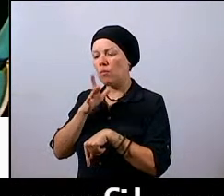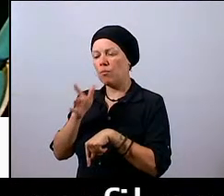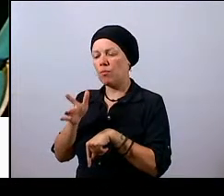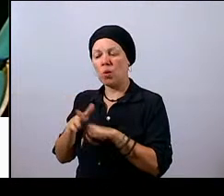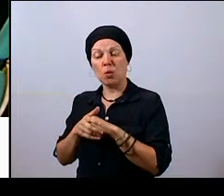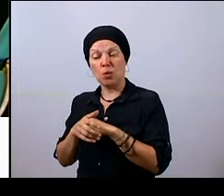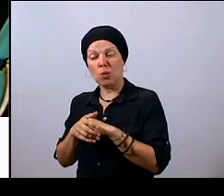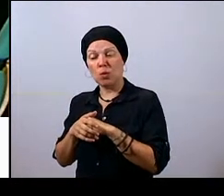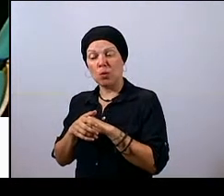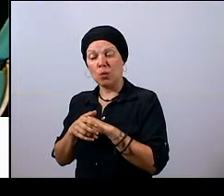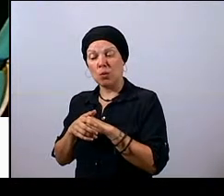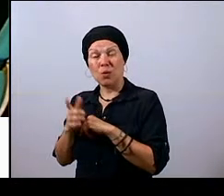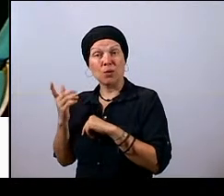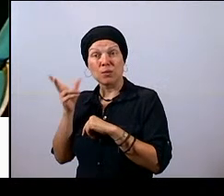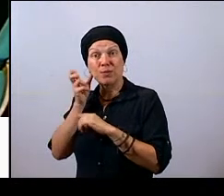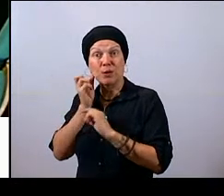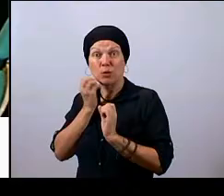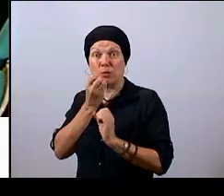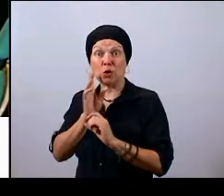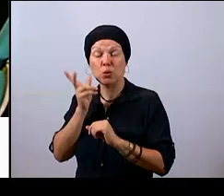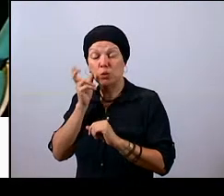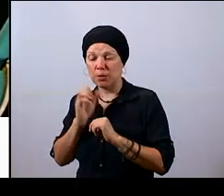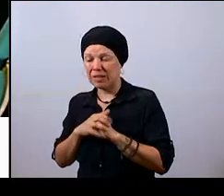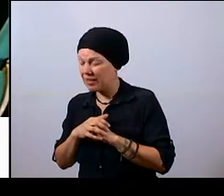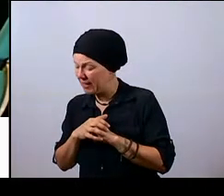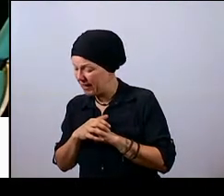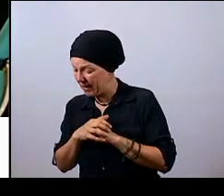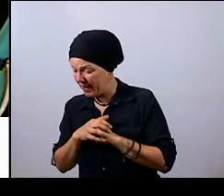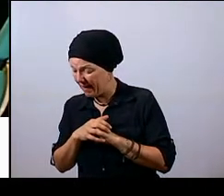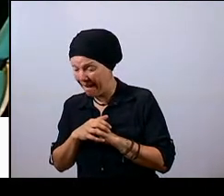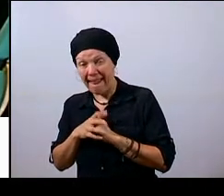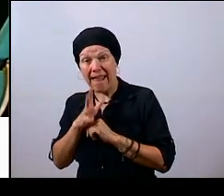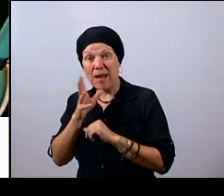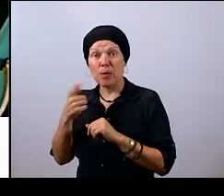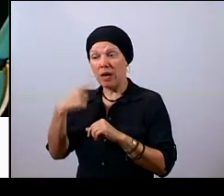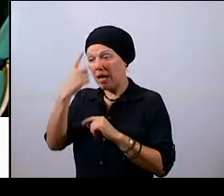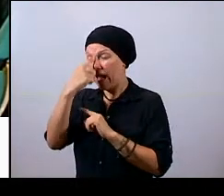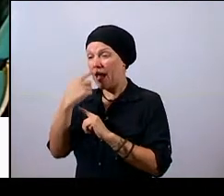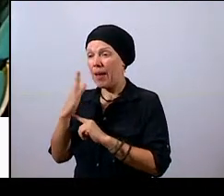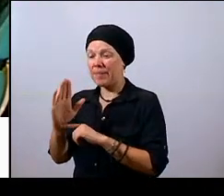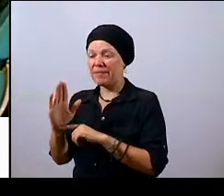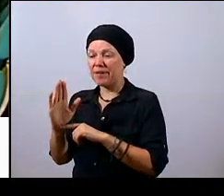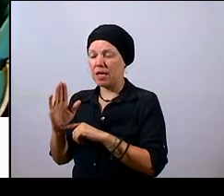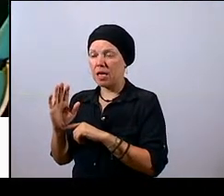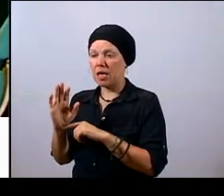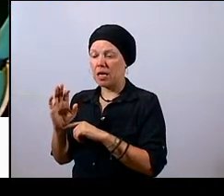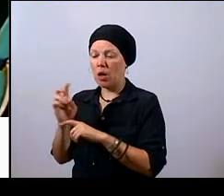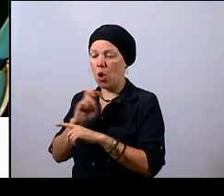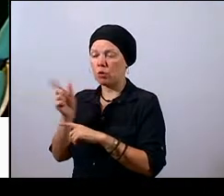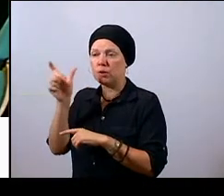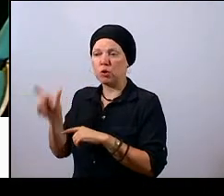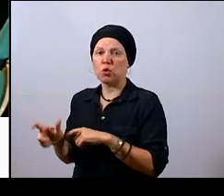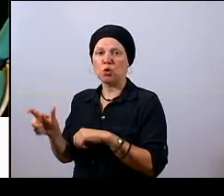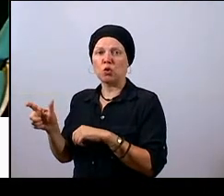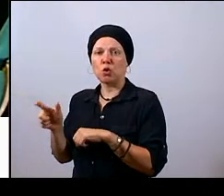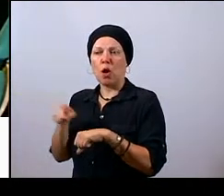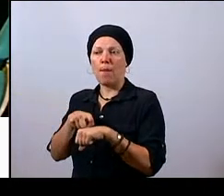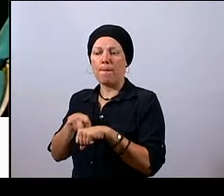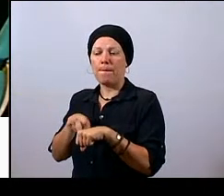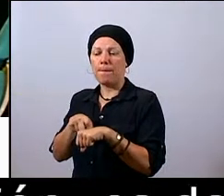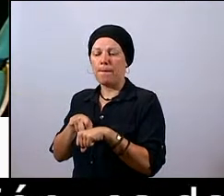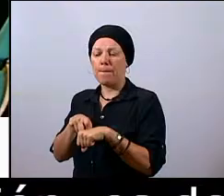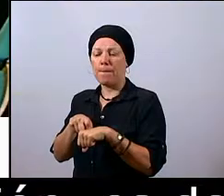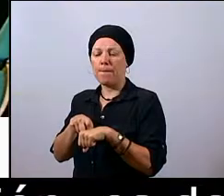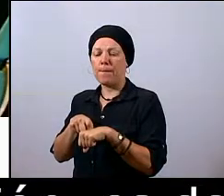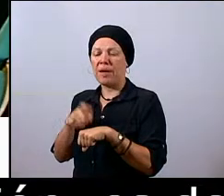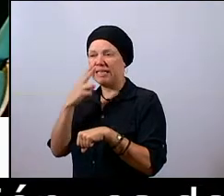porción de las razones que se justifican para generar un incendio, porque entre otras cosas el perfil no es el del pirómano, sino el de una persona que tiene una serie